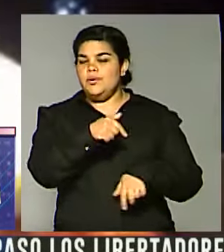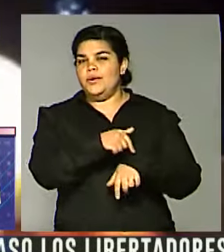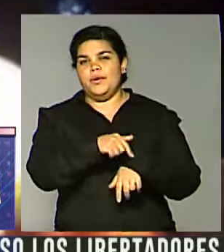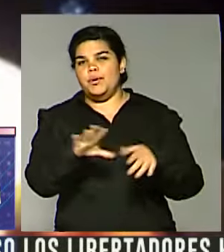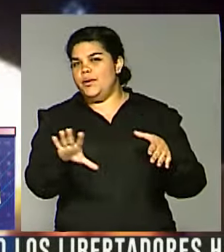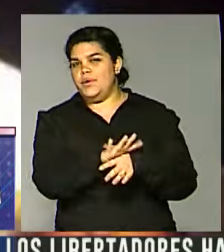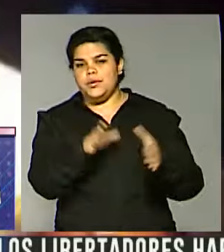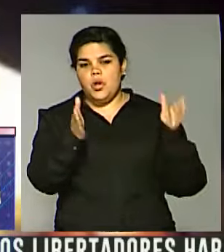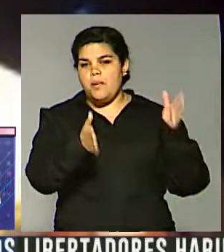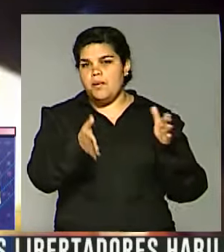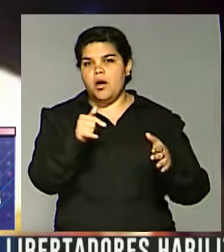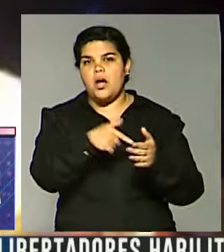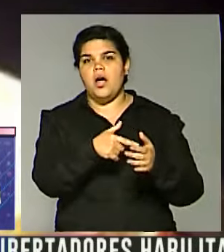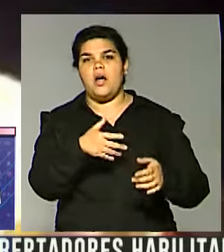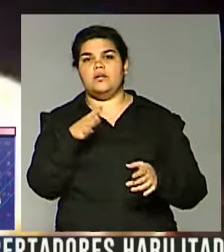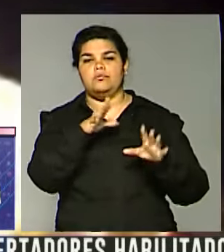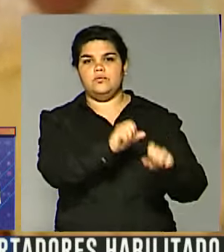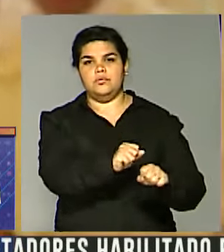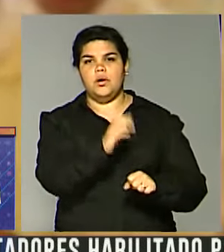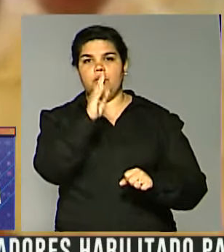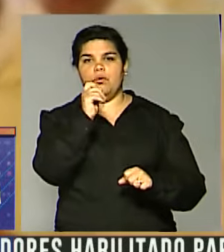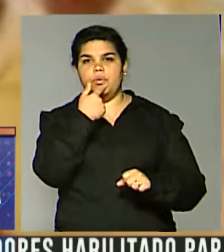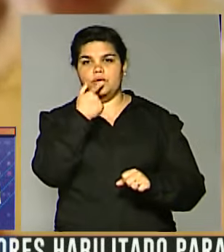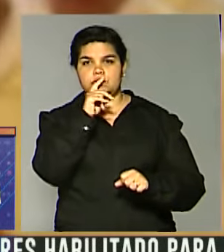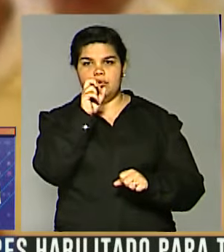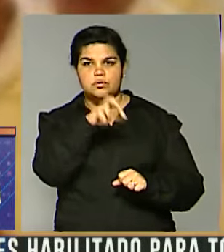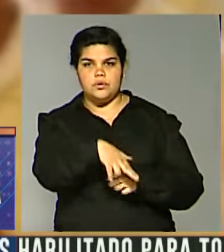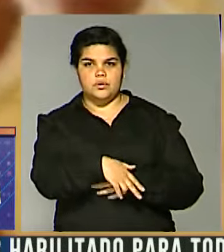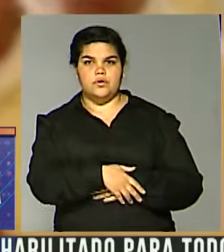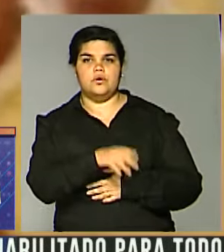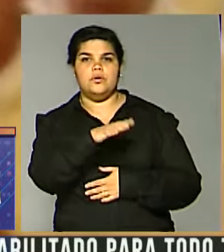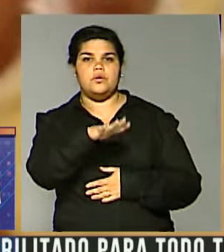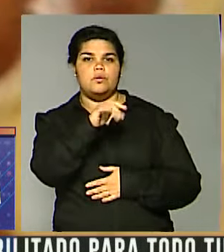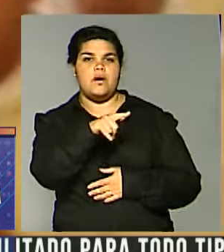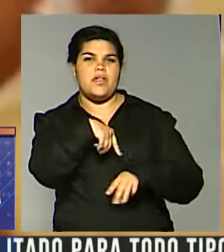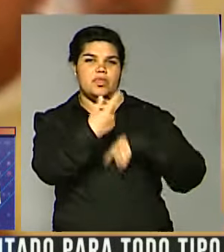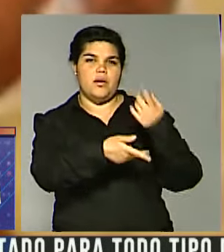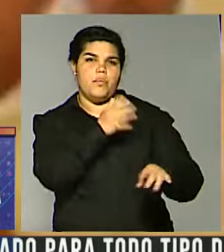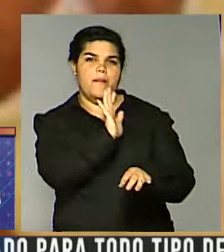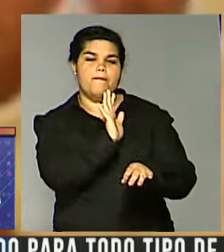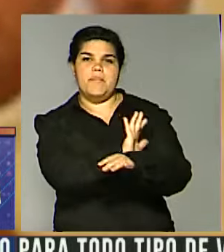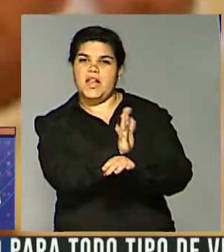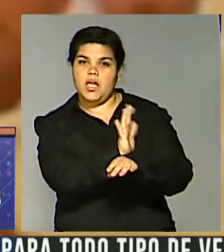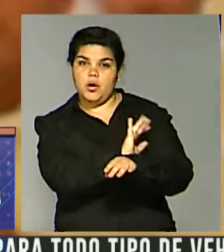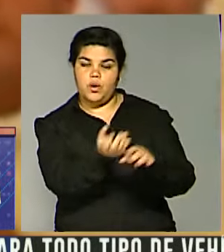de los abusos en la diócesis de Boston, que reflejó luego la película Spotlight.